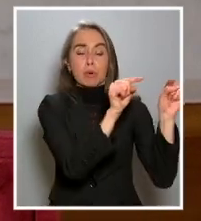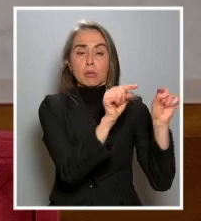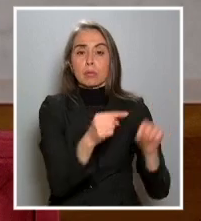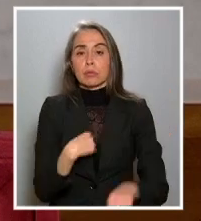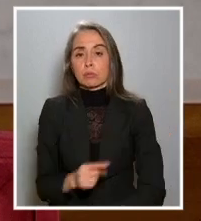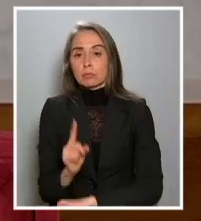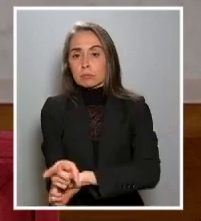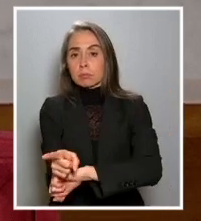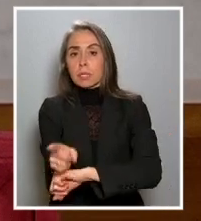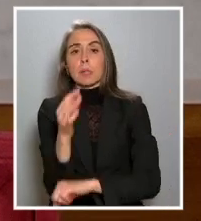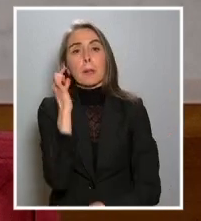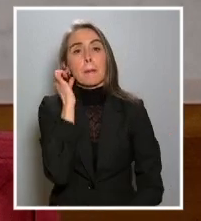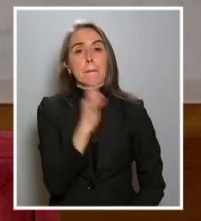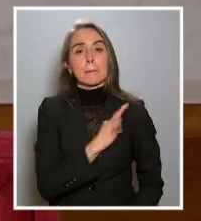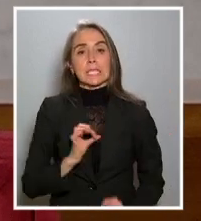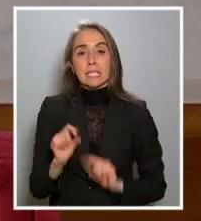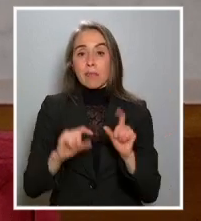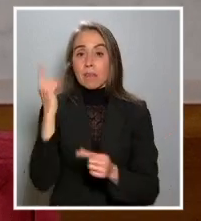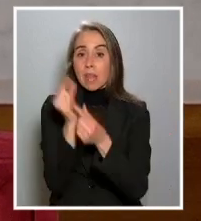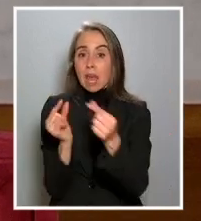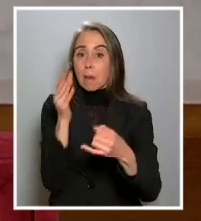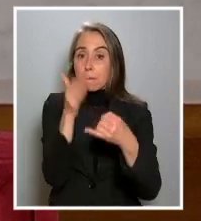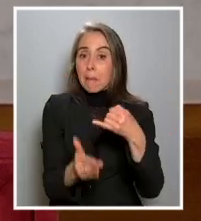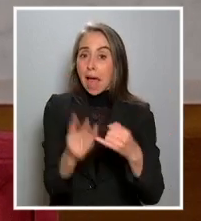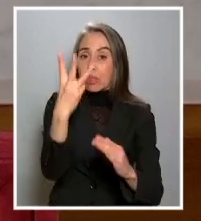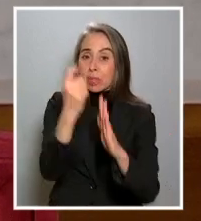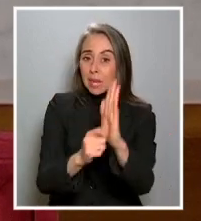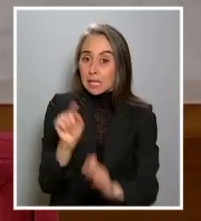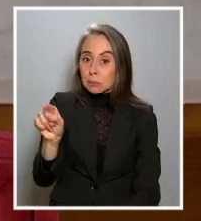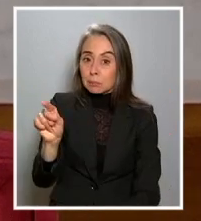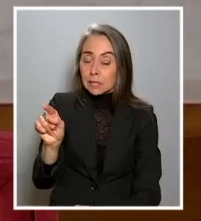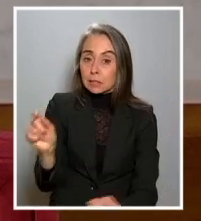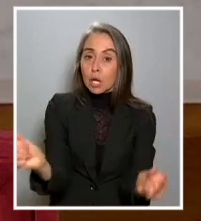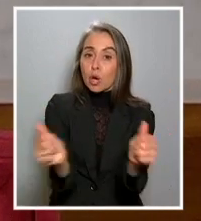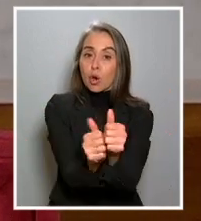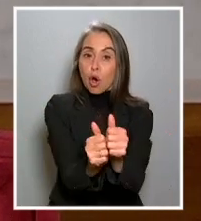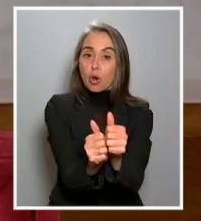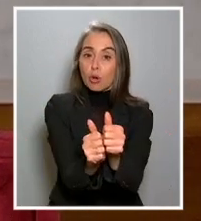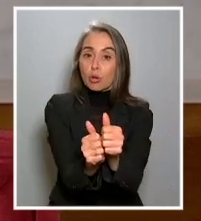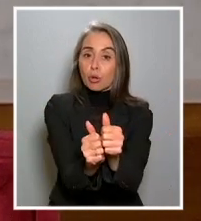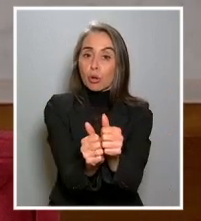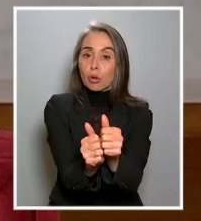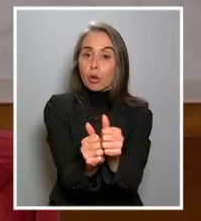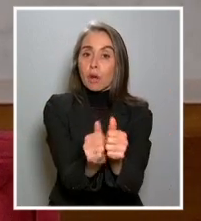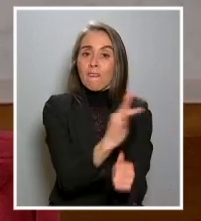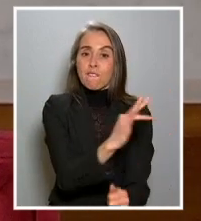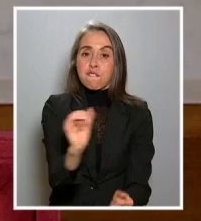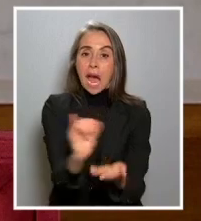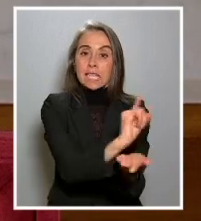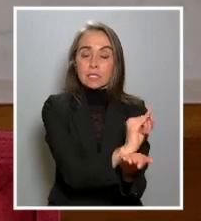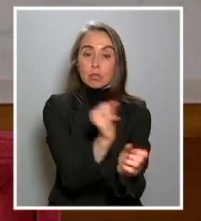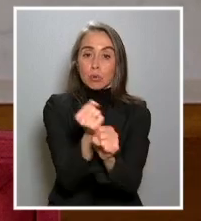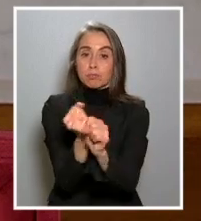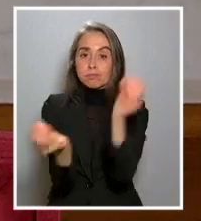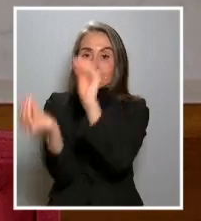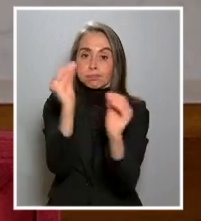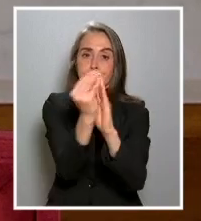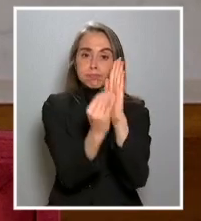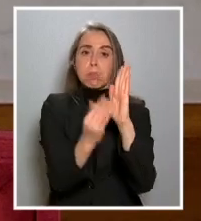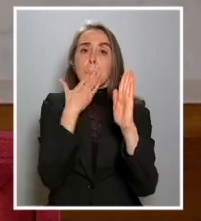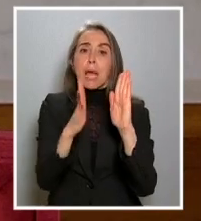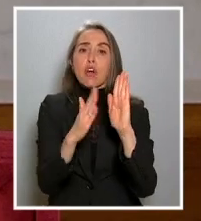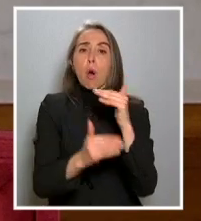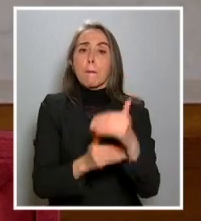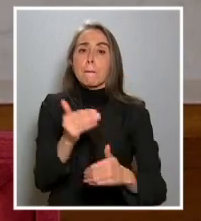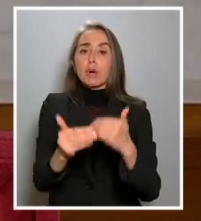instruido a la ministra de la Defensa Nacional que en un plazo de 3 meses, en trabajo conjunto con las Fuerzas Armadas, proponga mejoras concretas a